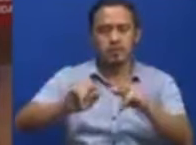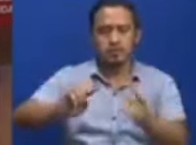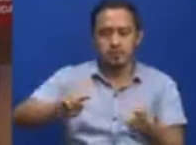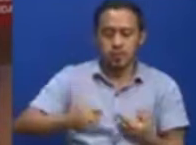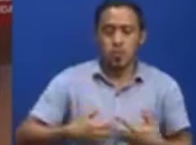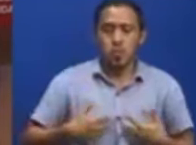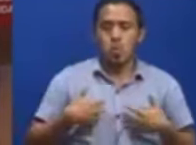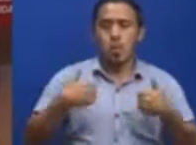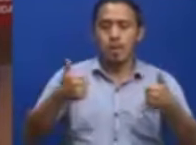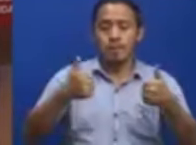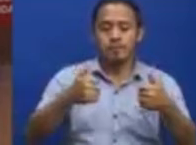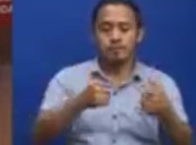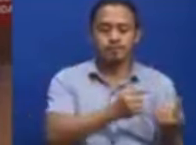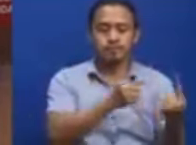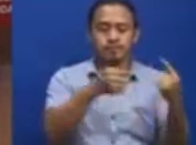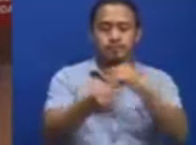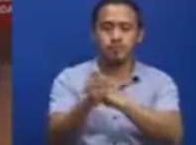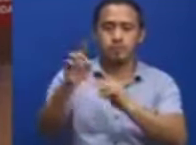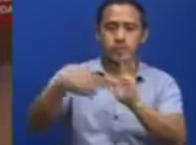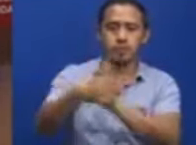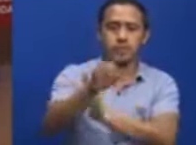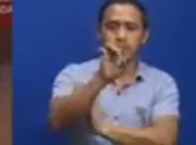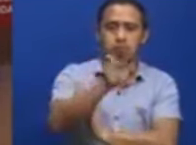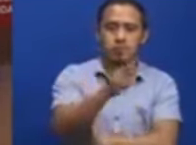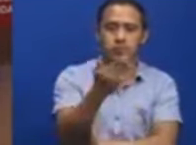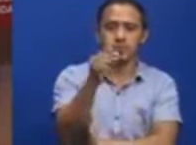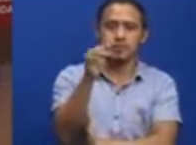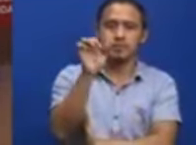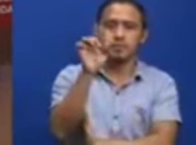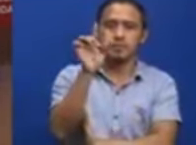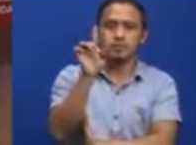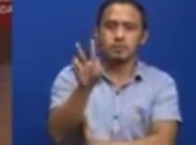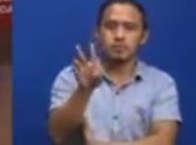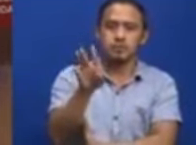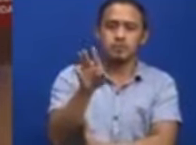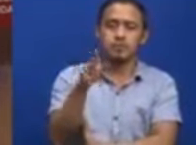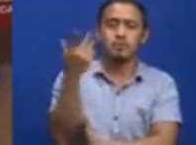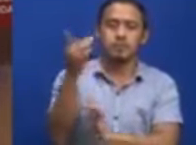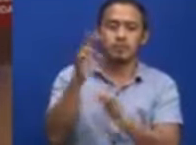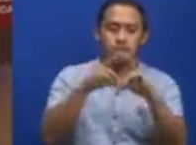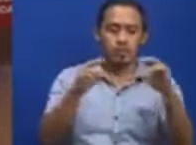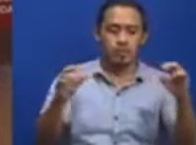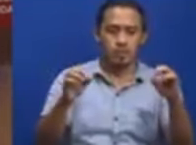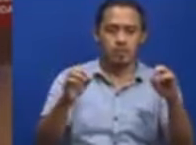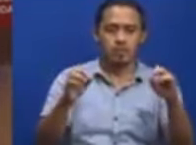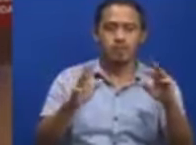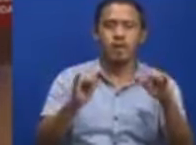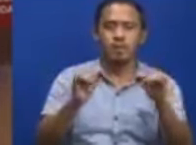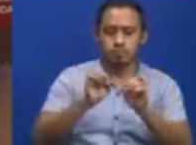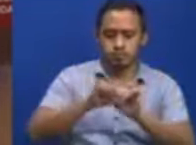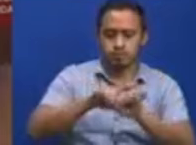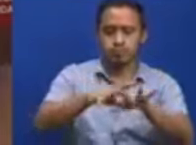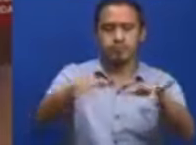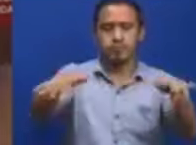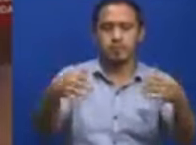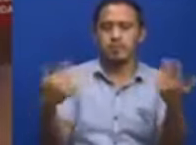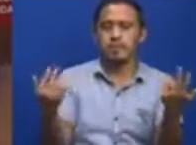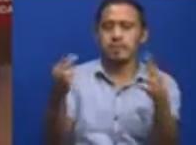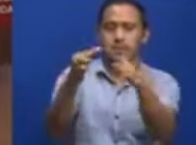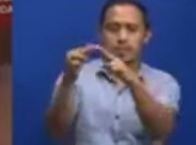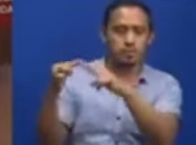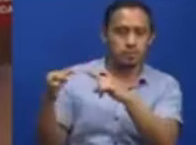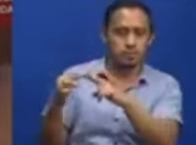de 2.913 nicaragüenses. Se han presentado casos en brote a través de contactos